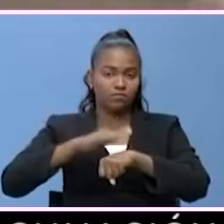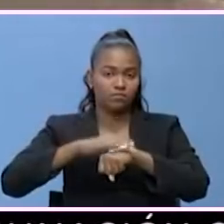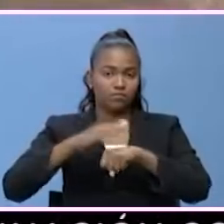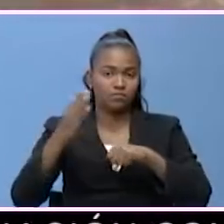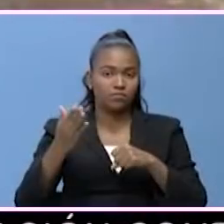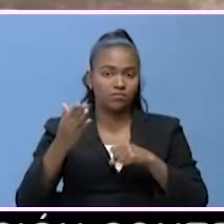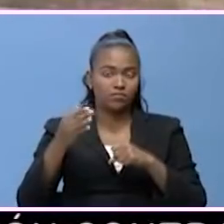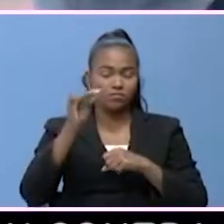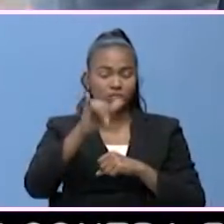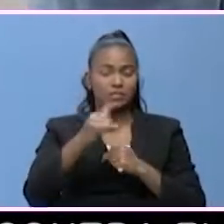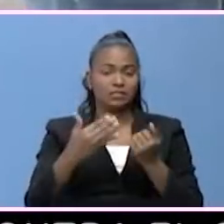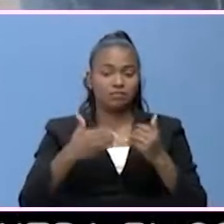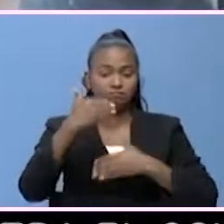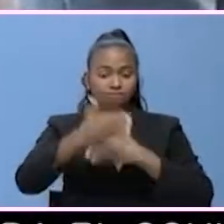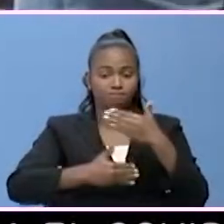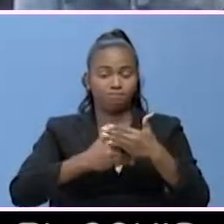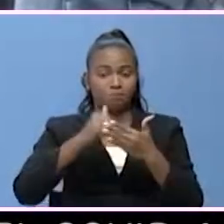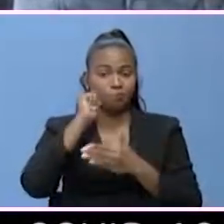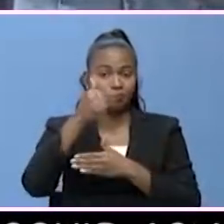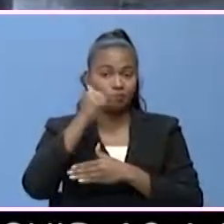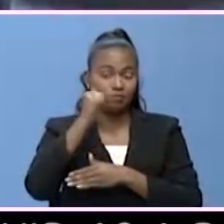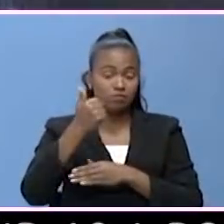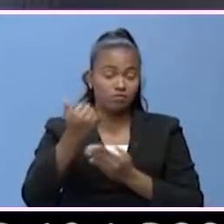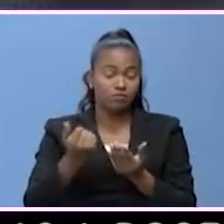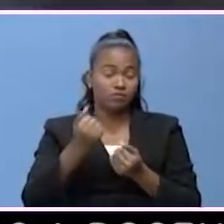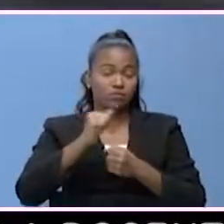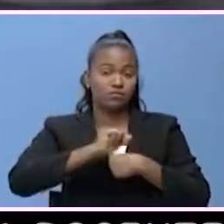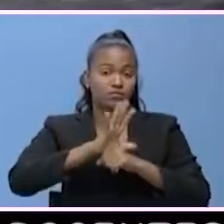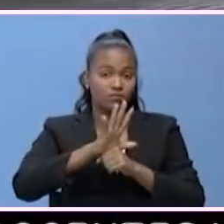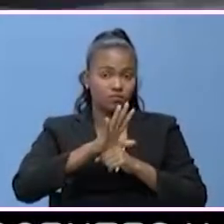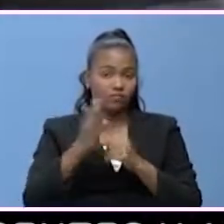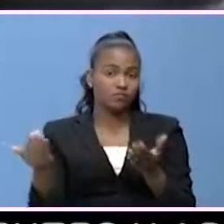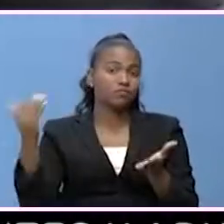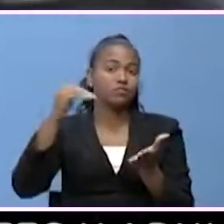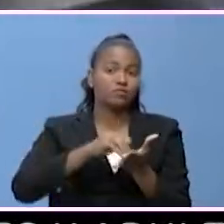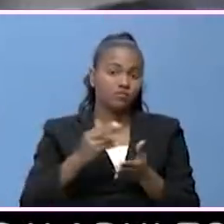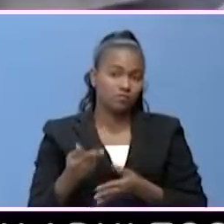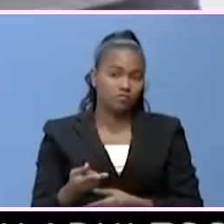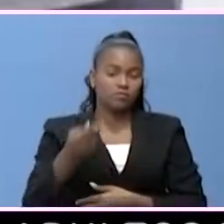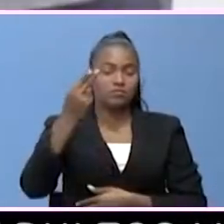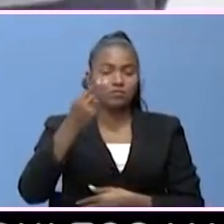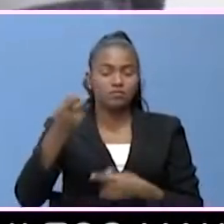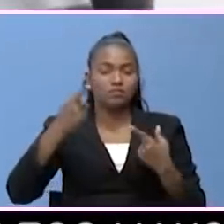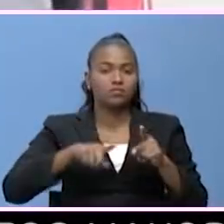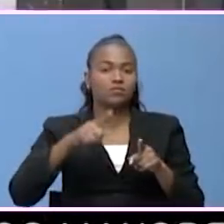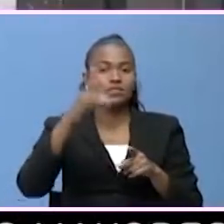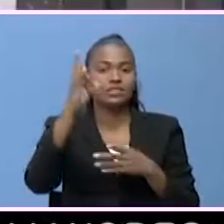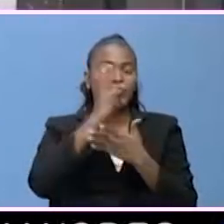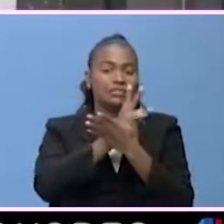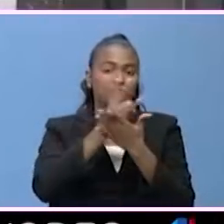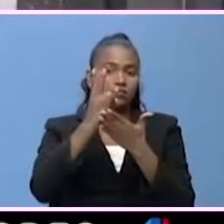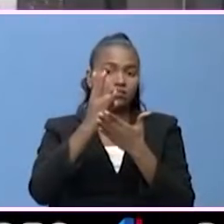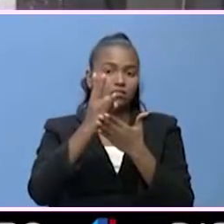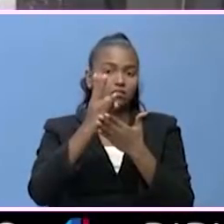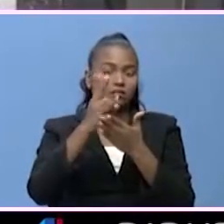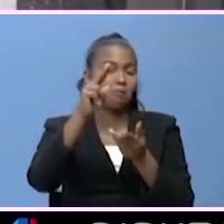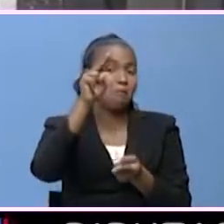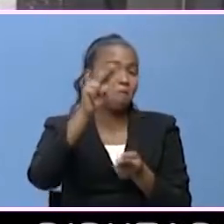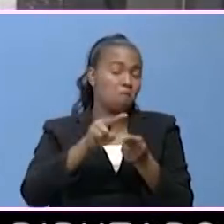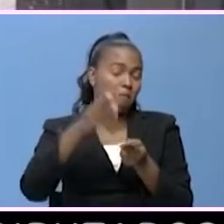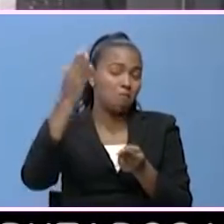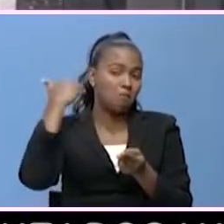los casos diarios globales de COVID-19 están volviendo a subir tras 7 semanas de